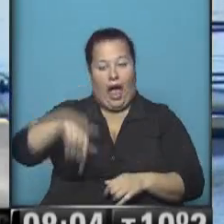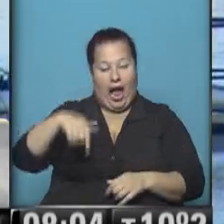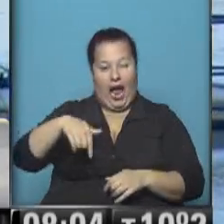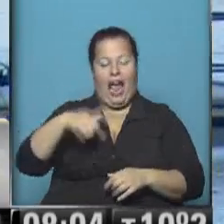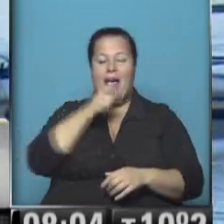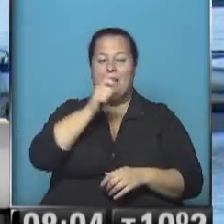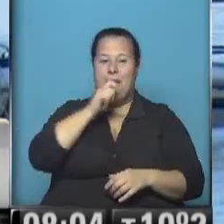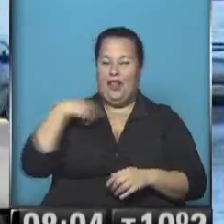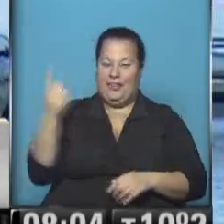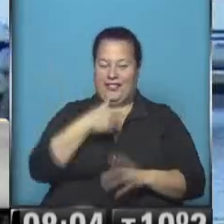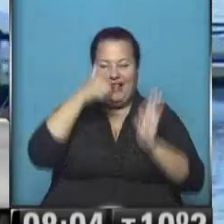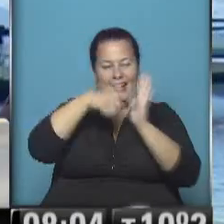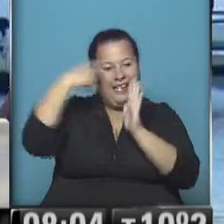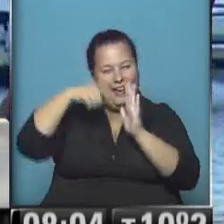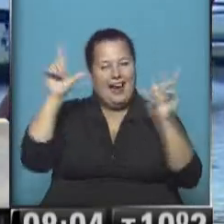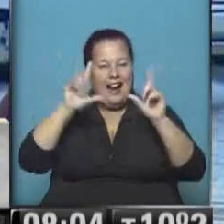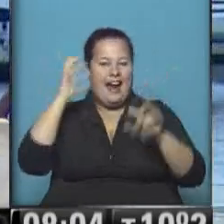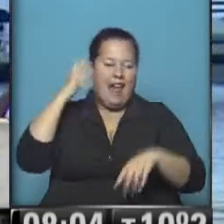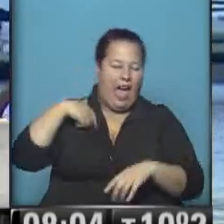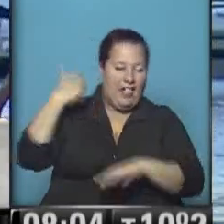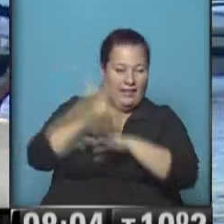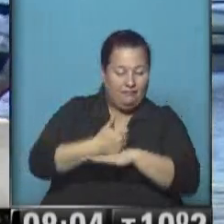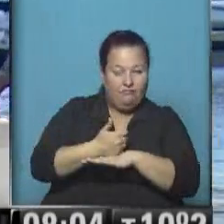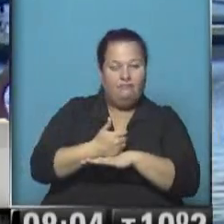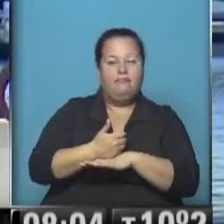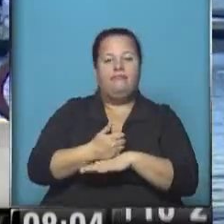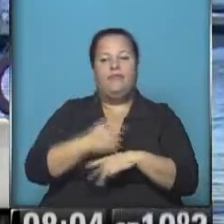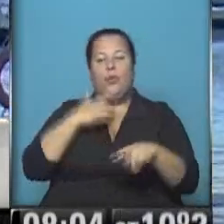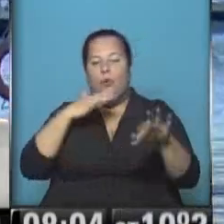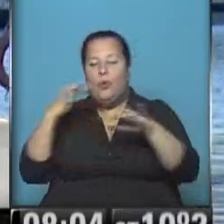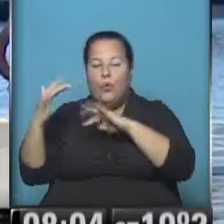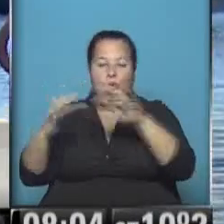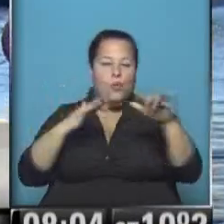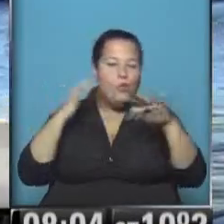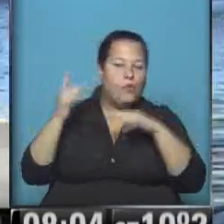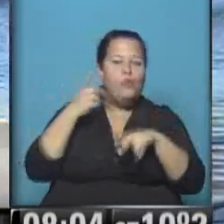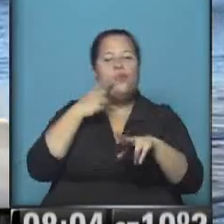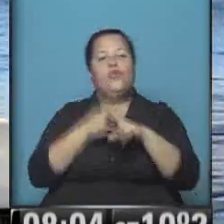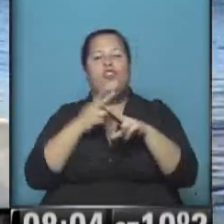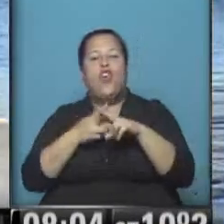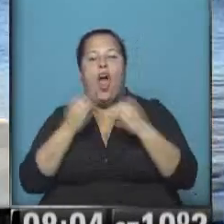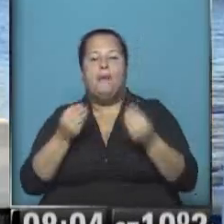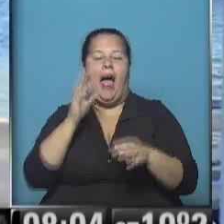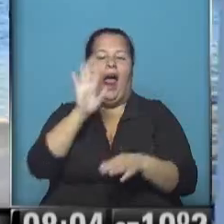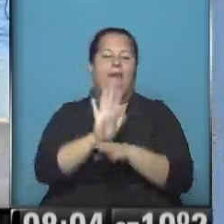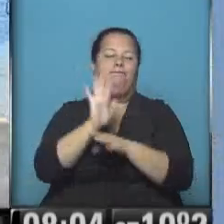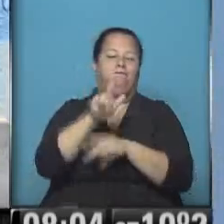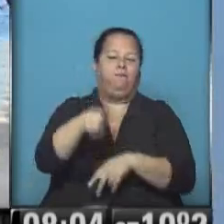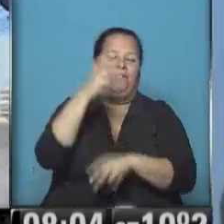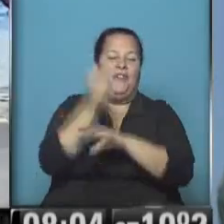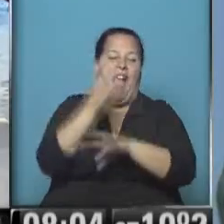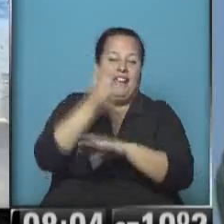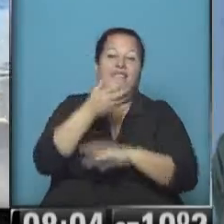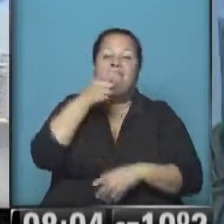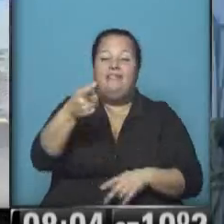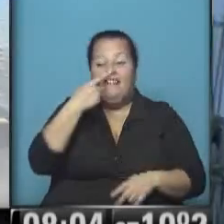los móviles de todos los medios audiovisuales que estamos presentes se están arrojando nombres para poder bautizar a esta ballena